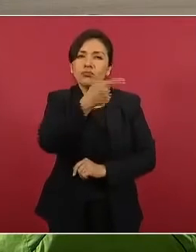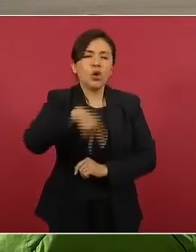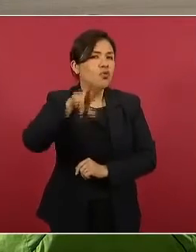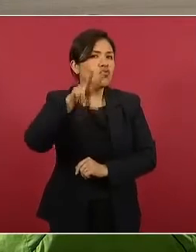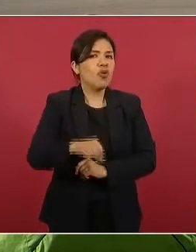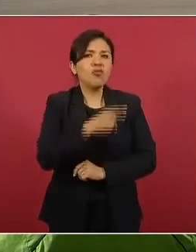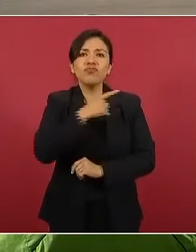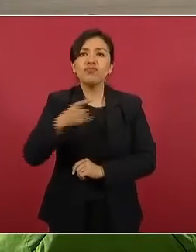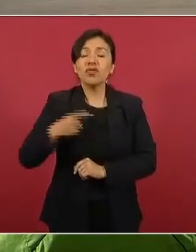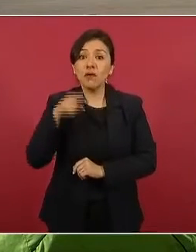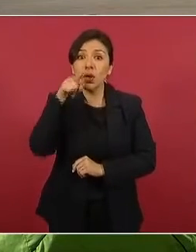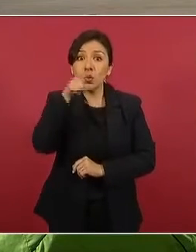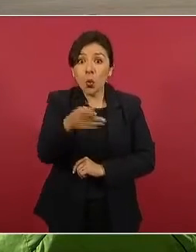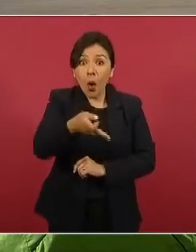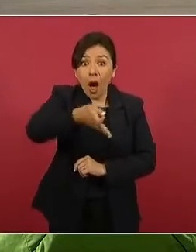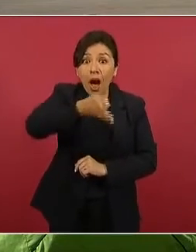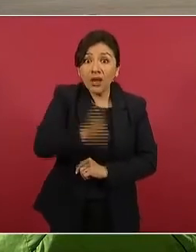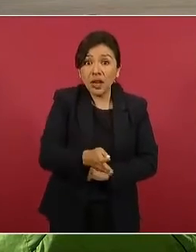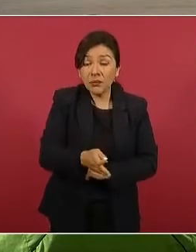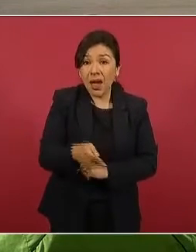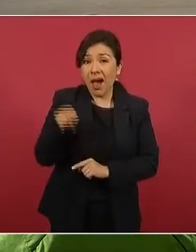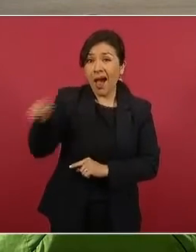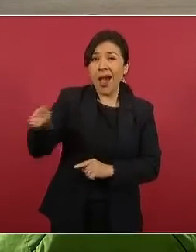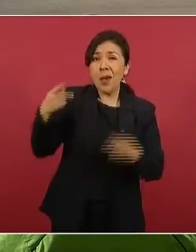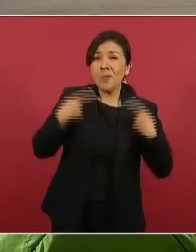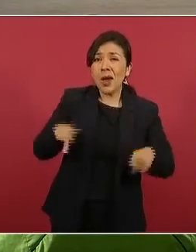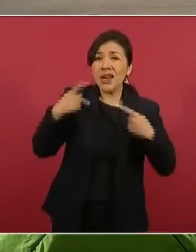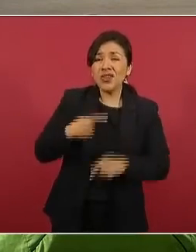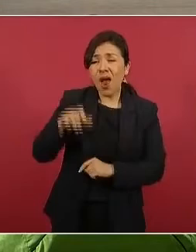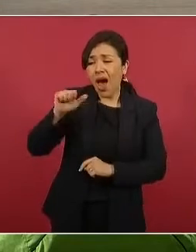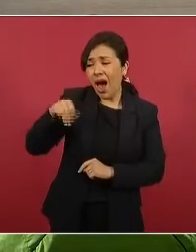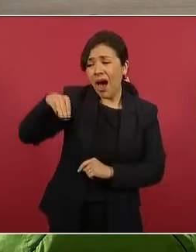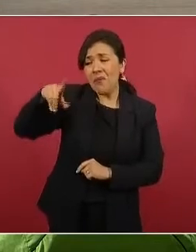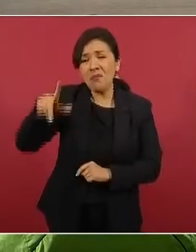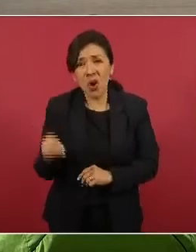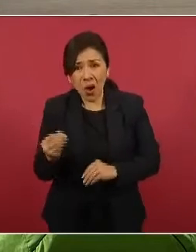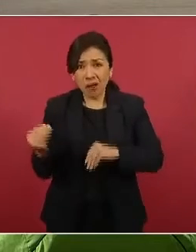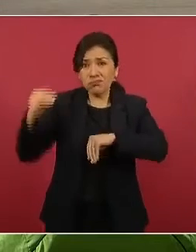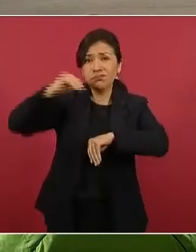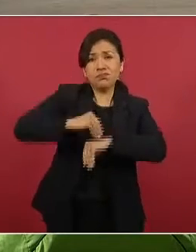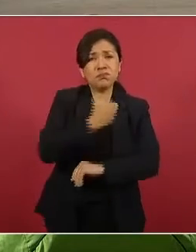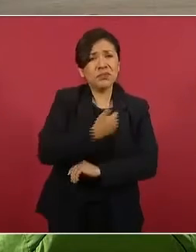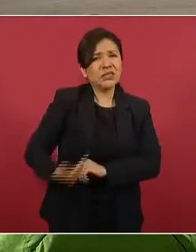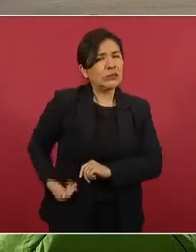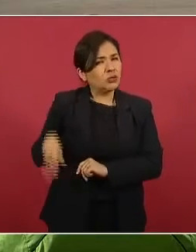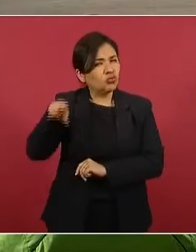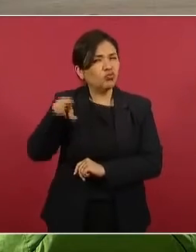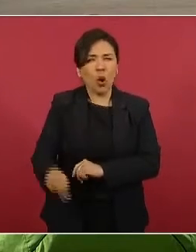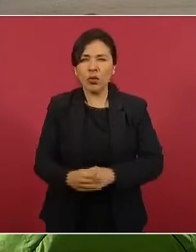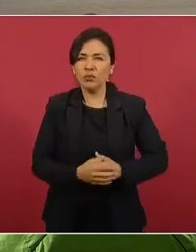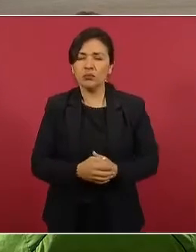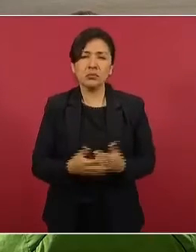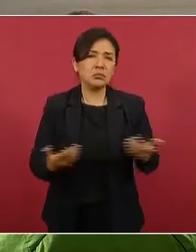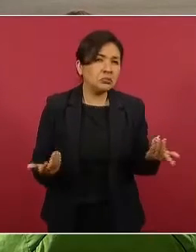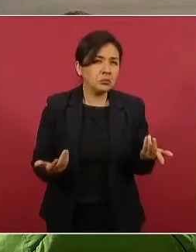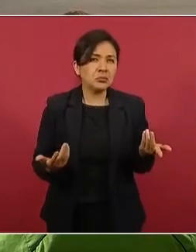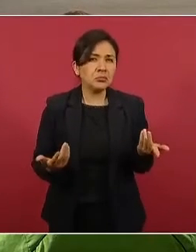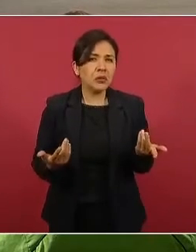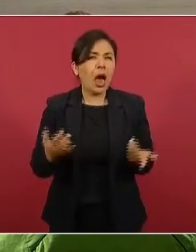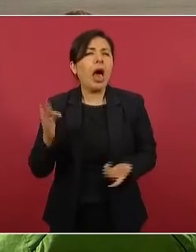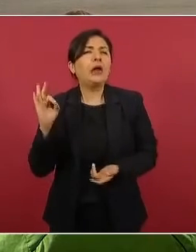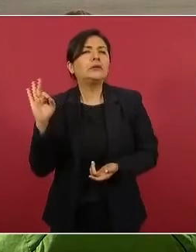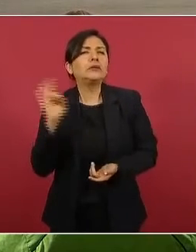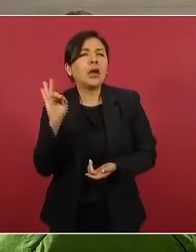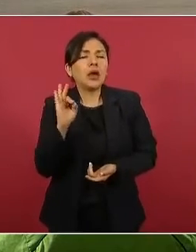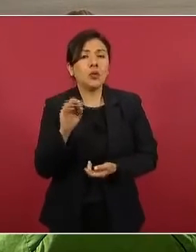ningún motivo permitas que ese populista de Andrés Manuel llegue a la presidencia. Tal vez